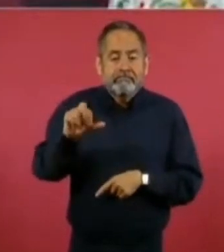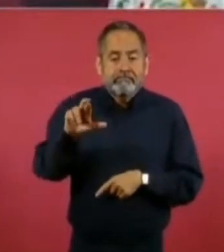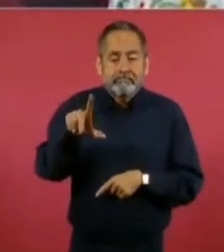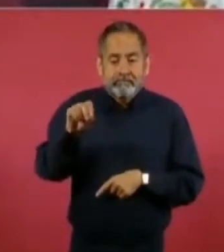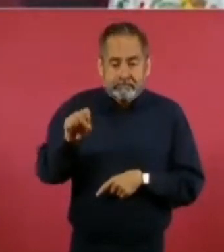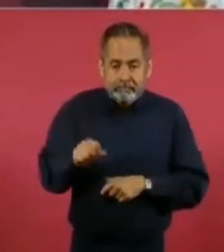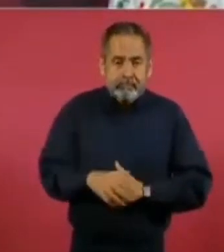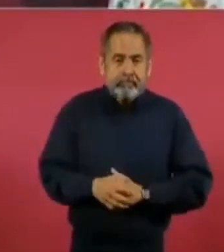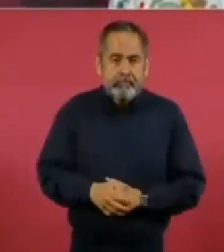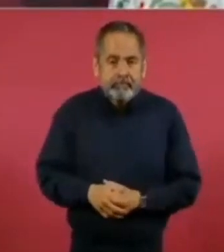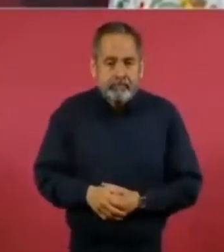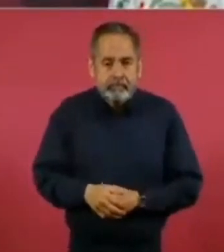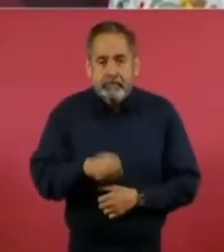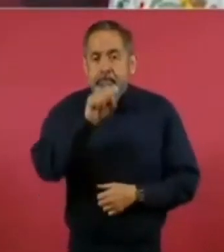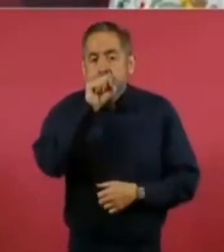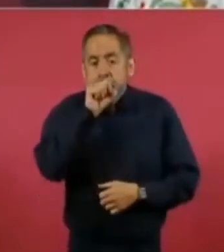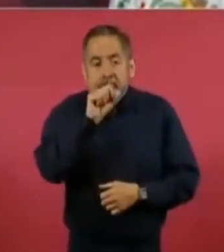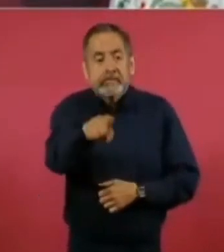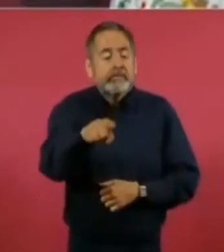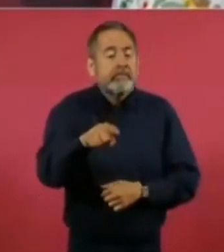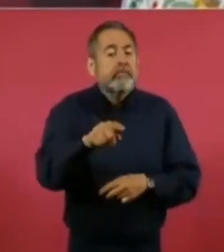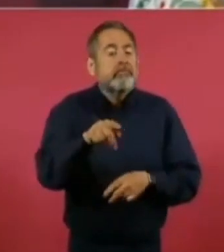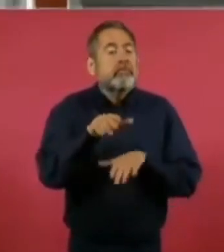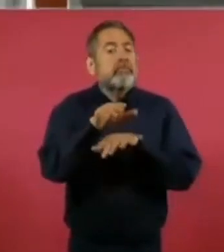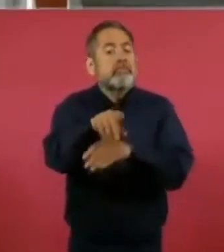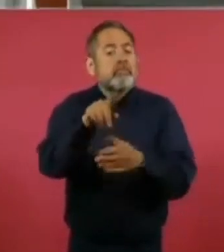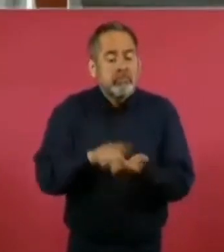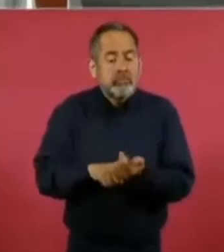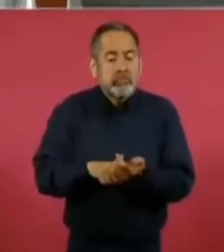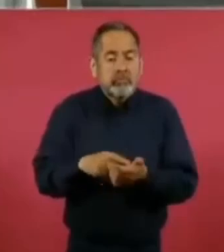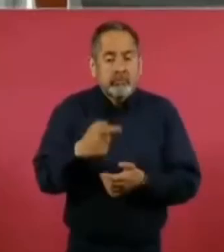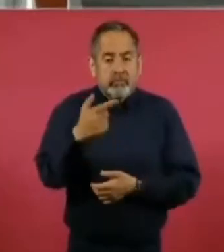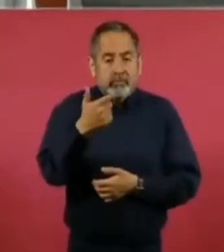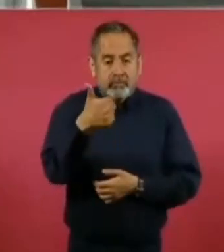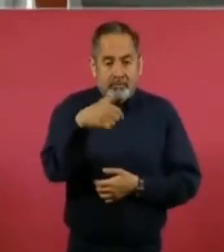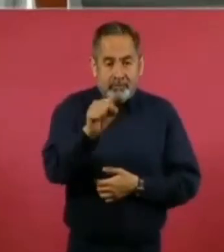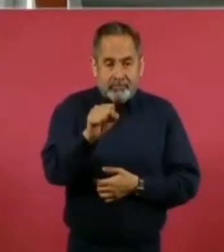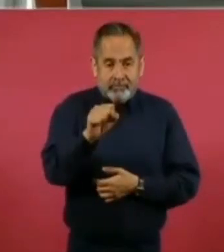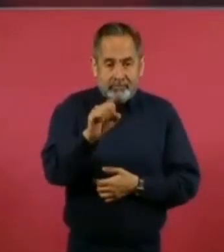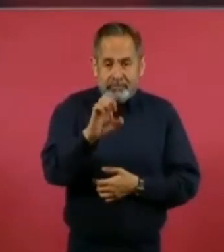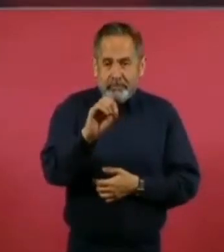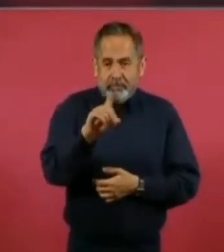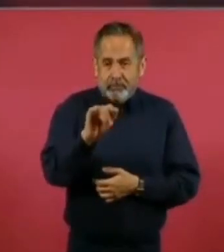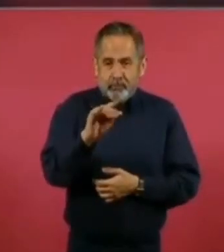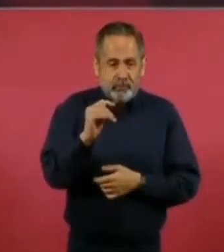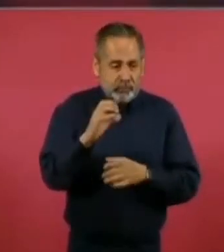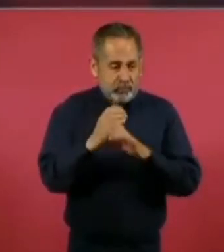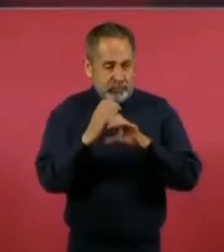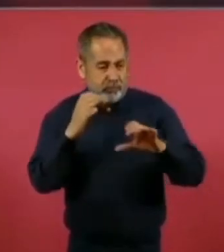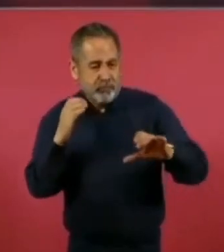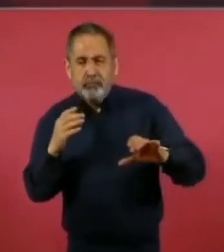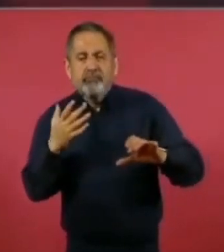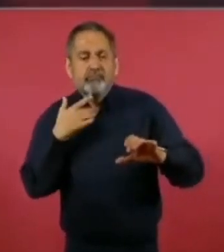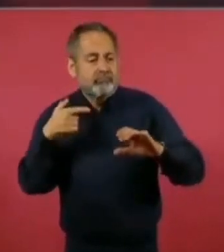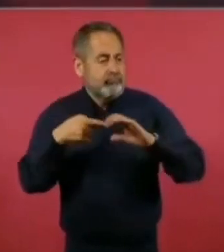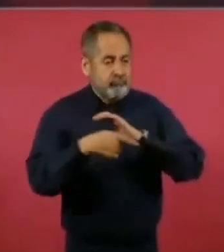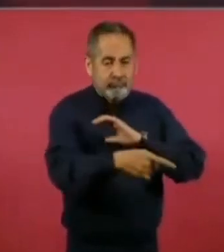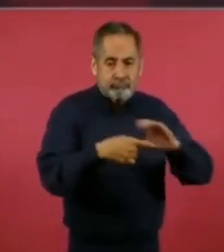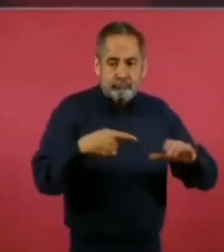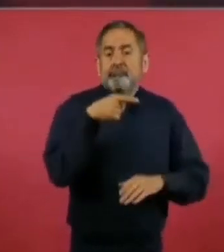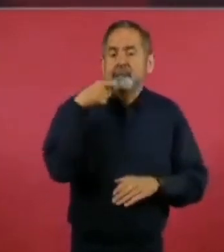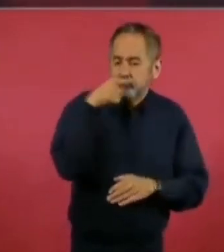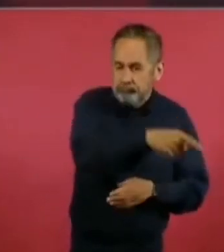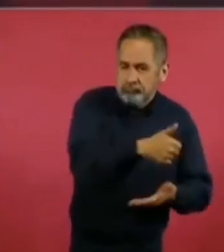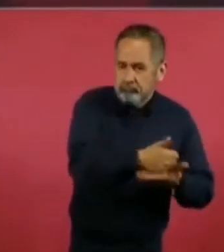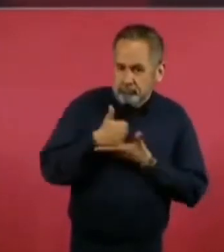Lo de gasoductos también él ayudó en buscar un acuerdo. Ahorramos con una negociación,